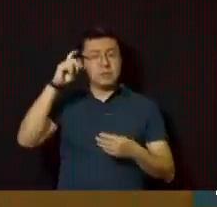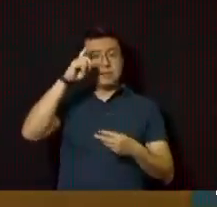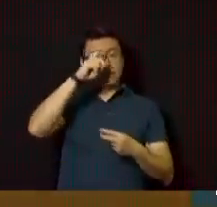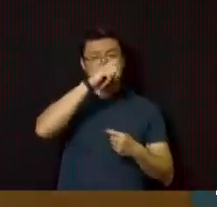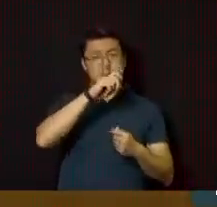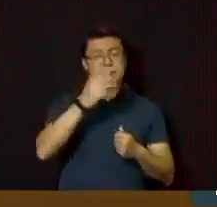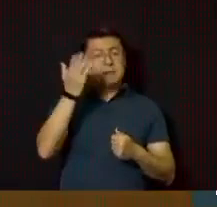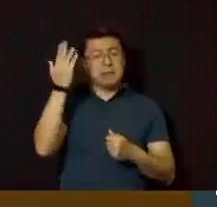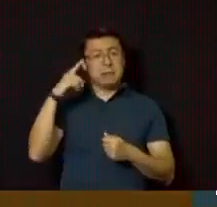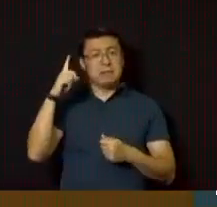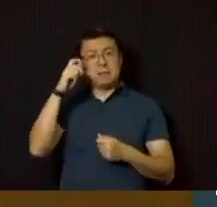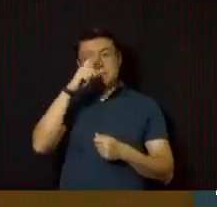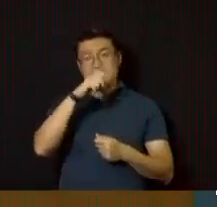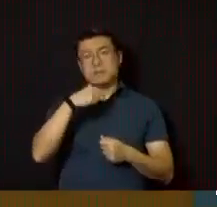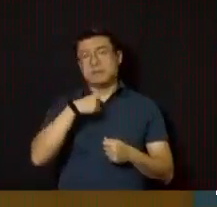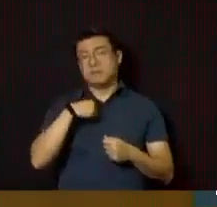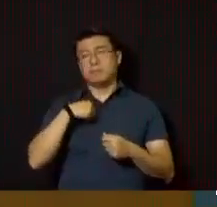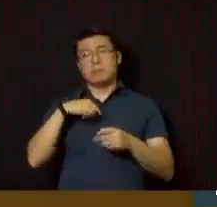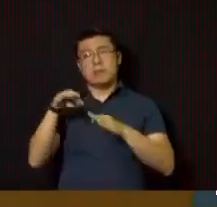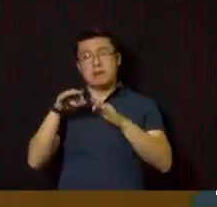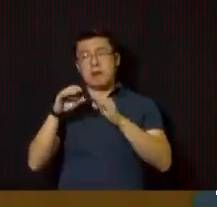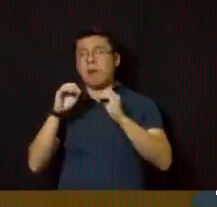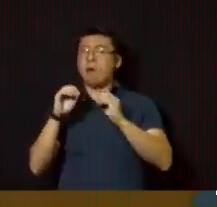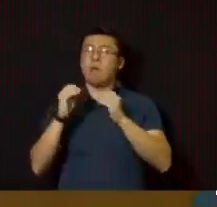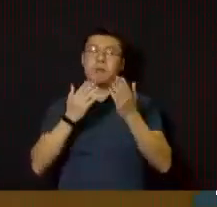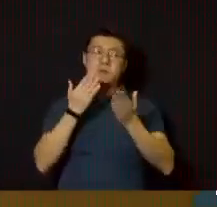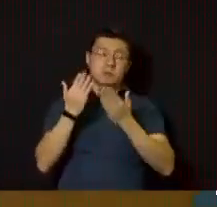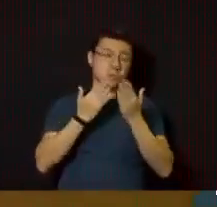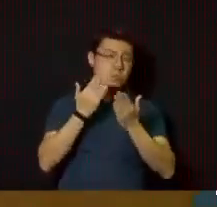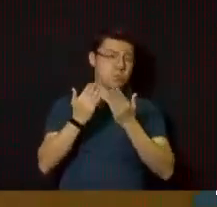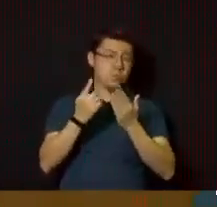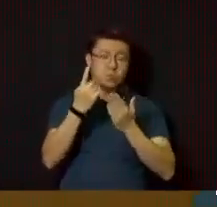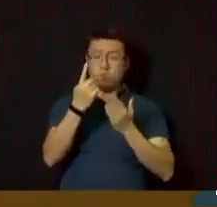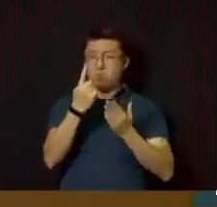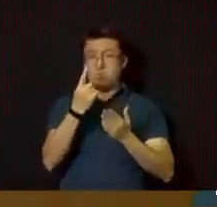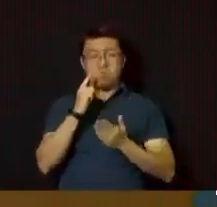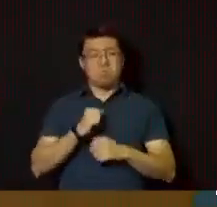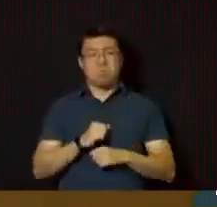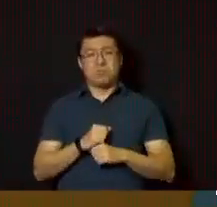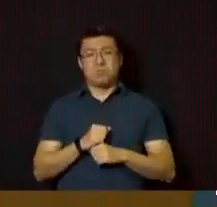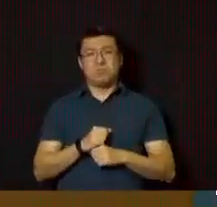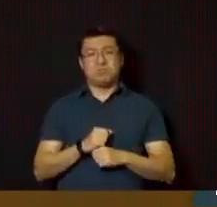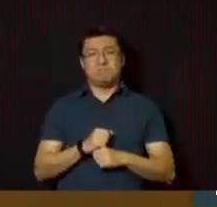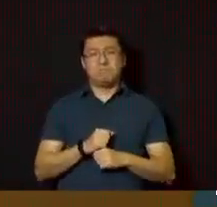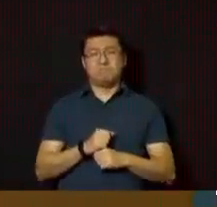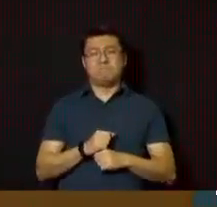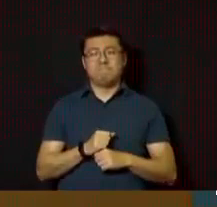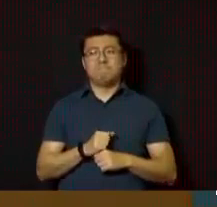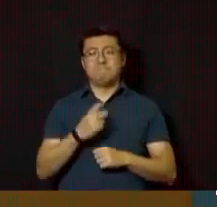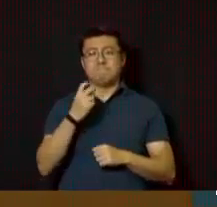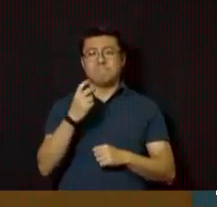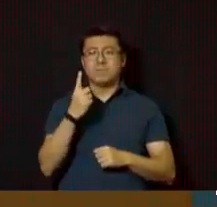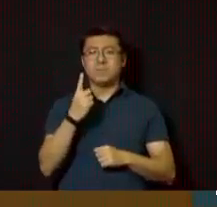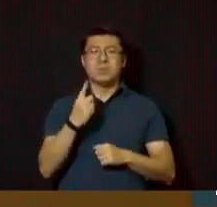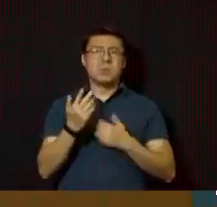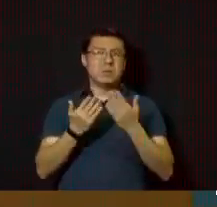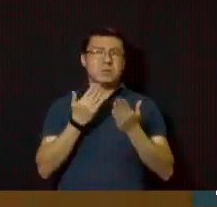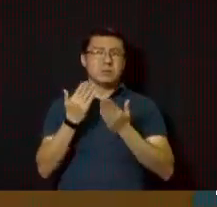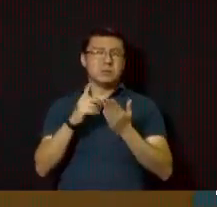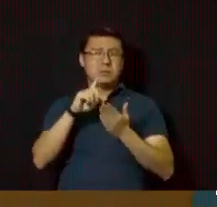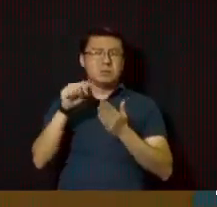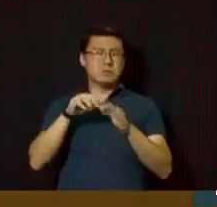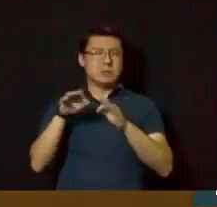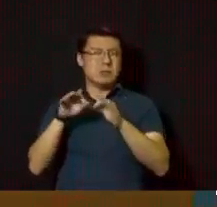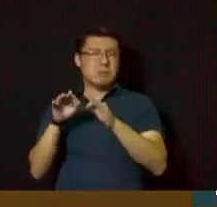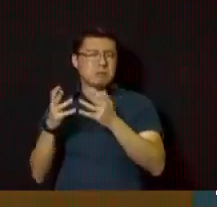estudiabas. Yo dije, bueno, después estudio, voy a juntar dinero y después estudio. Y pasó muy rápido